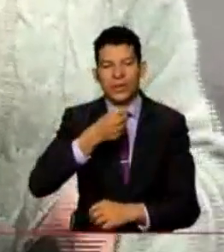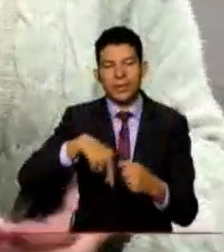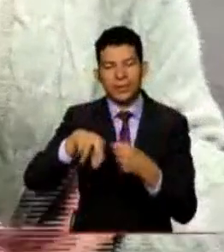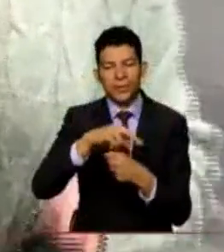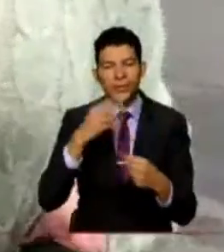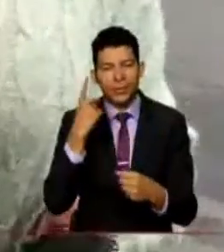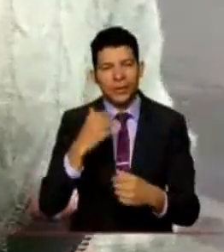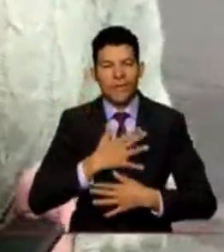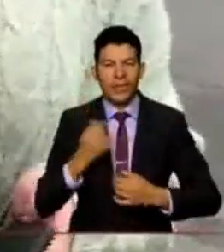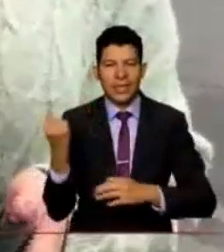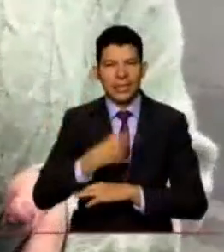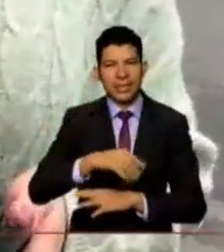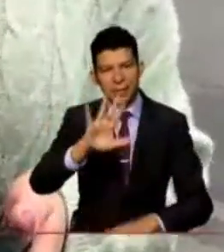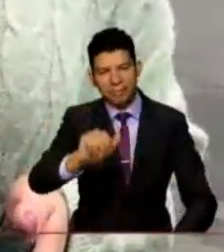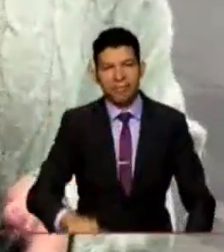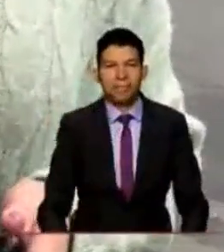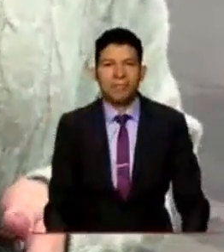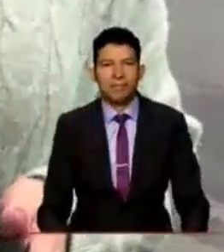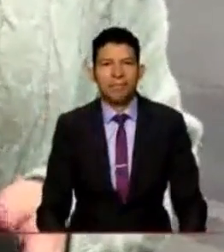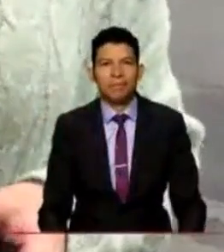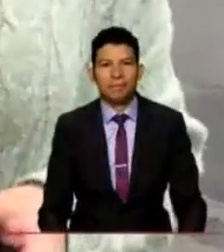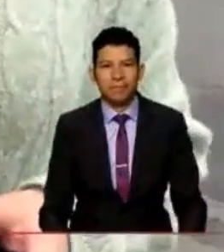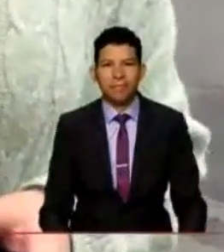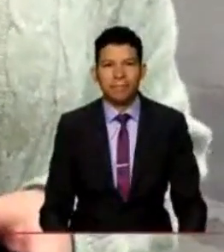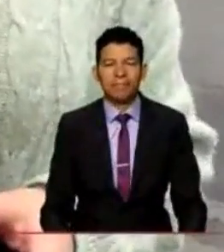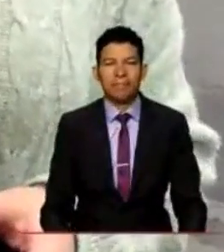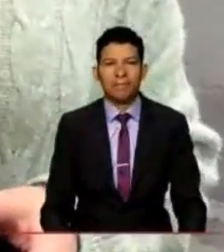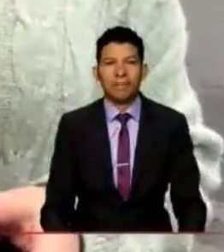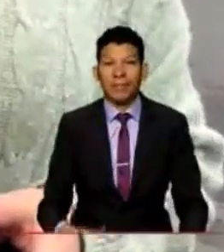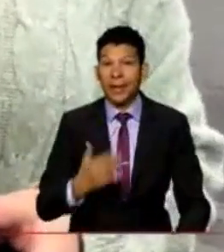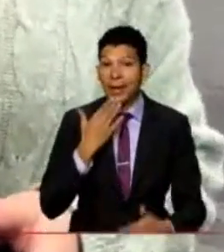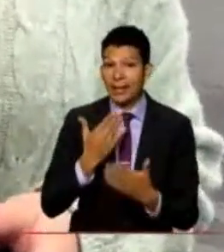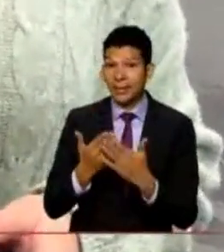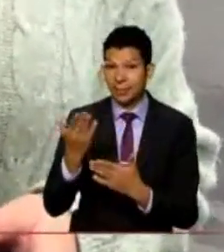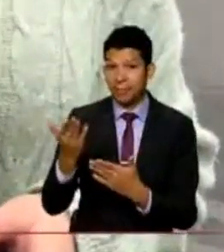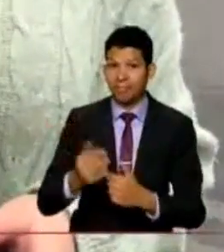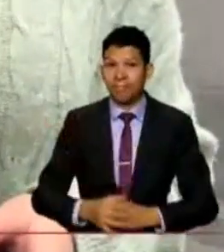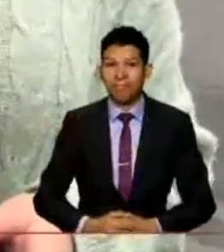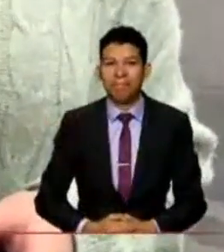la región todos los días. Feliz resto de día para todos. Karen, muchas gracias. Feliz resto de día también para usted.